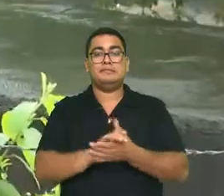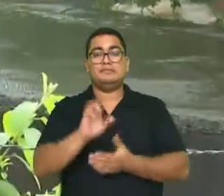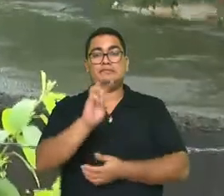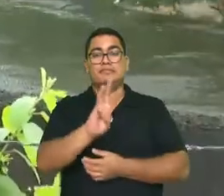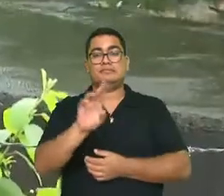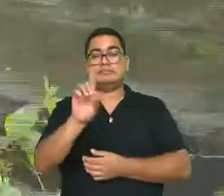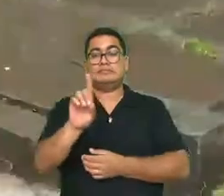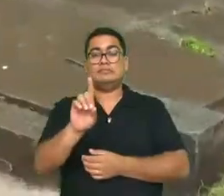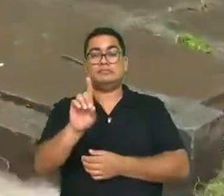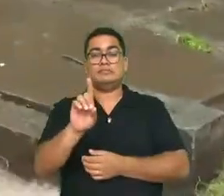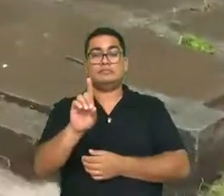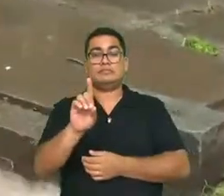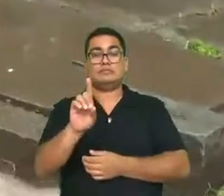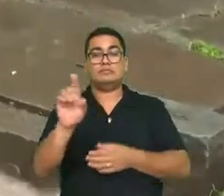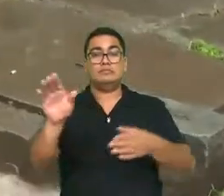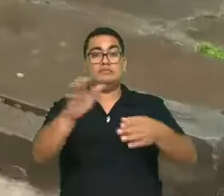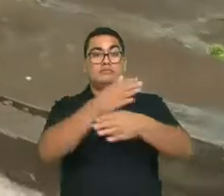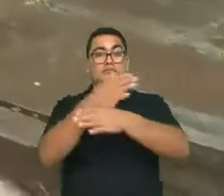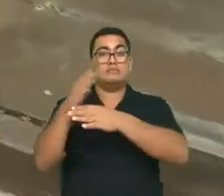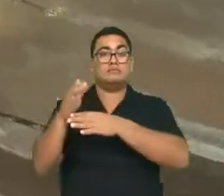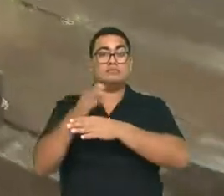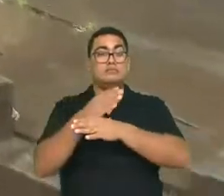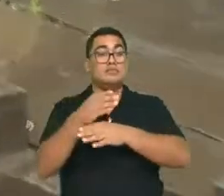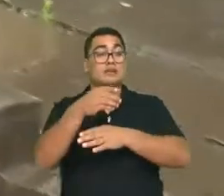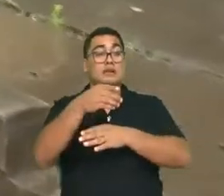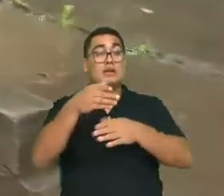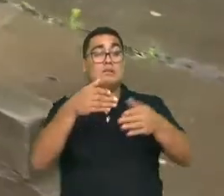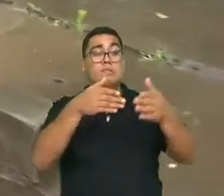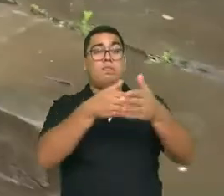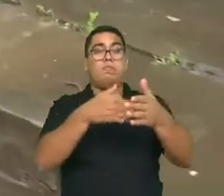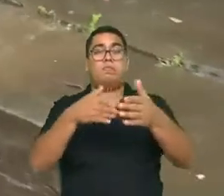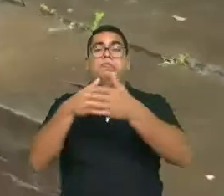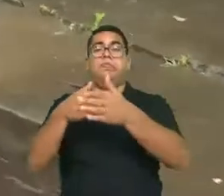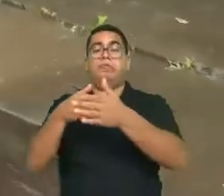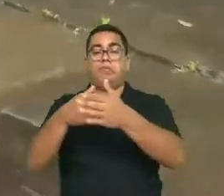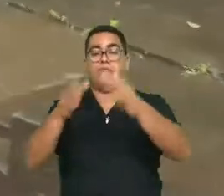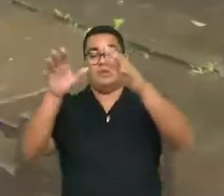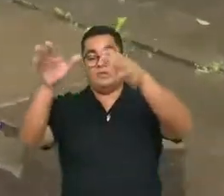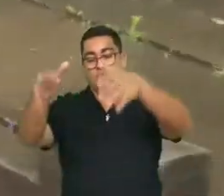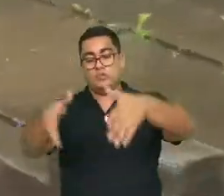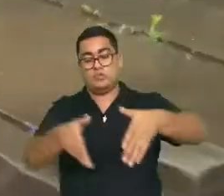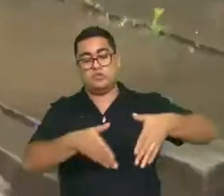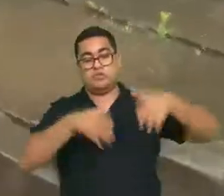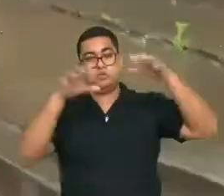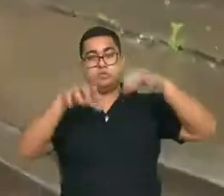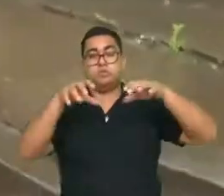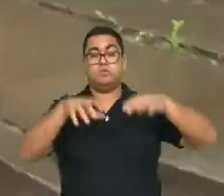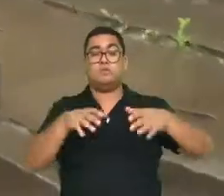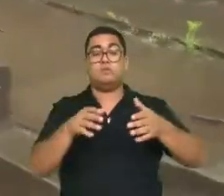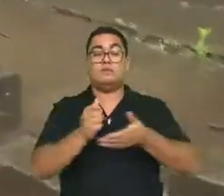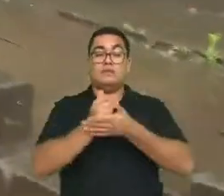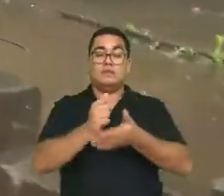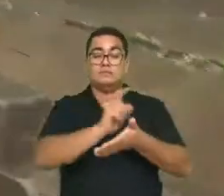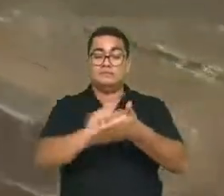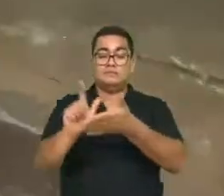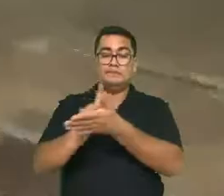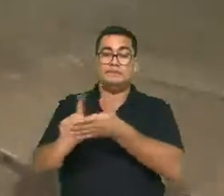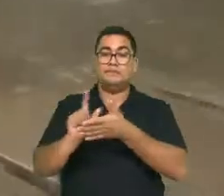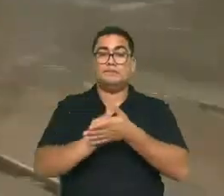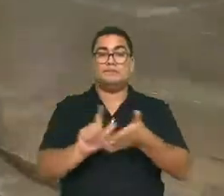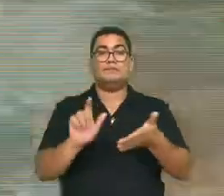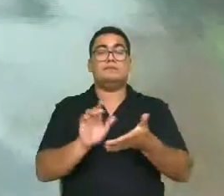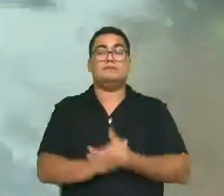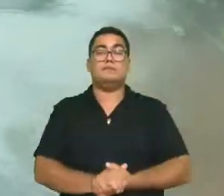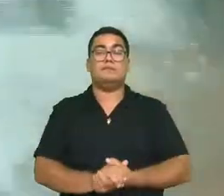31 despejes ante obstrucciones de obras de drenaje, alcantarillas, cunetas y